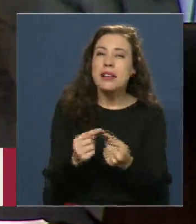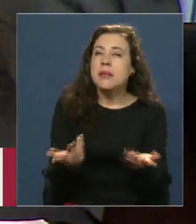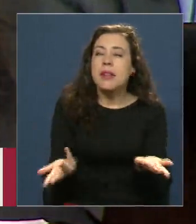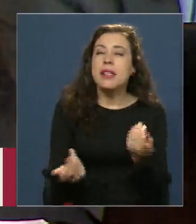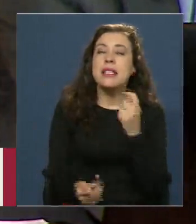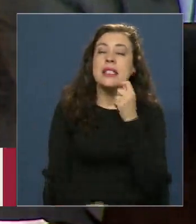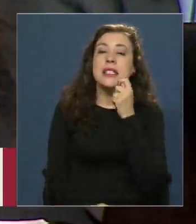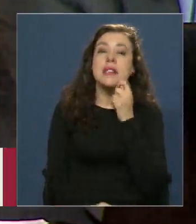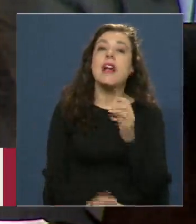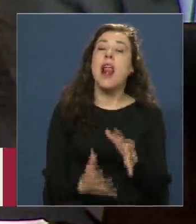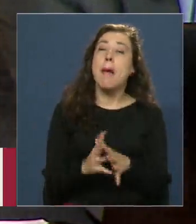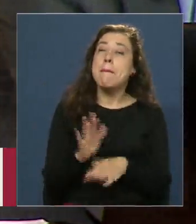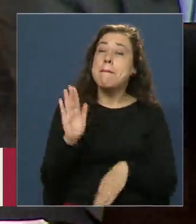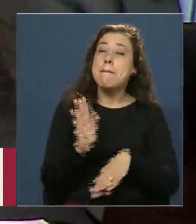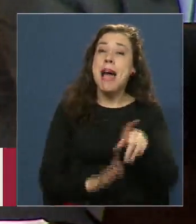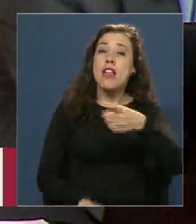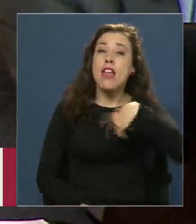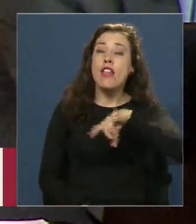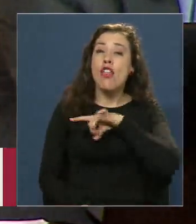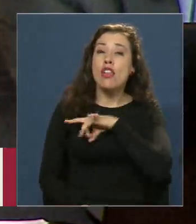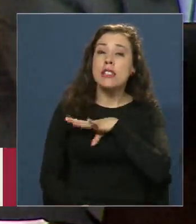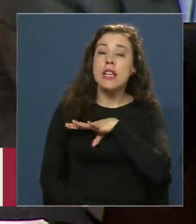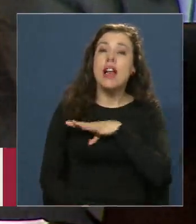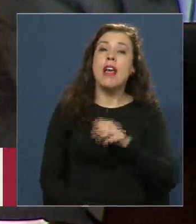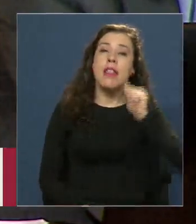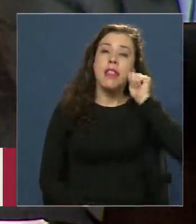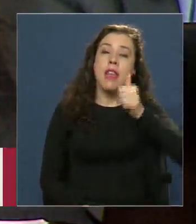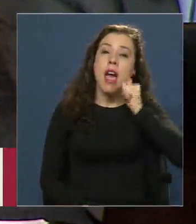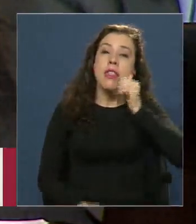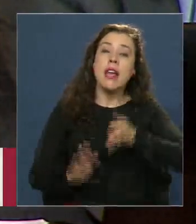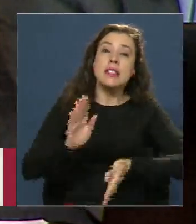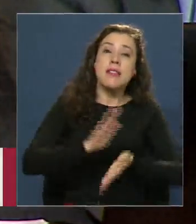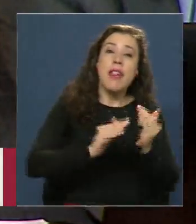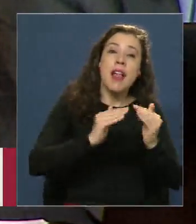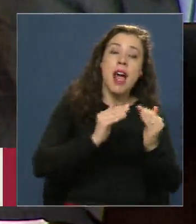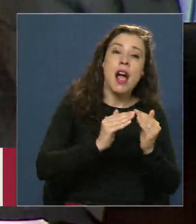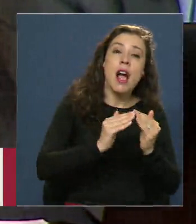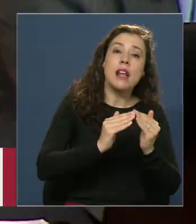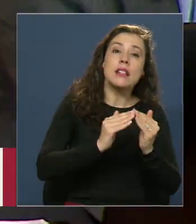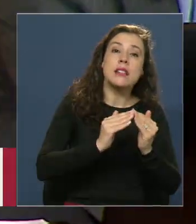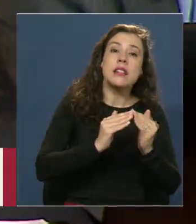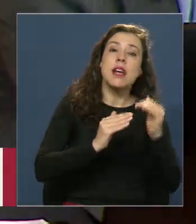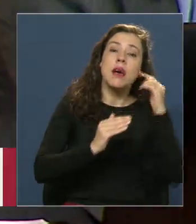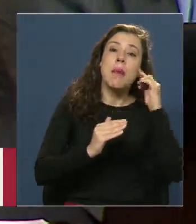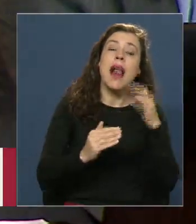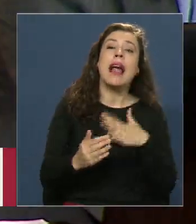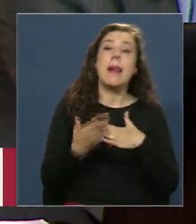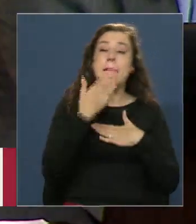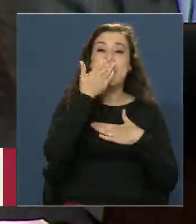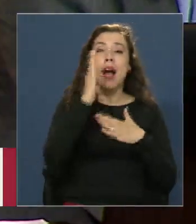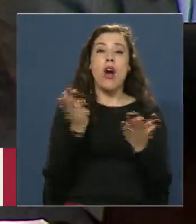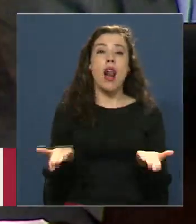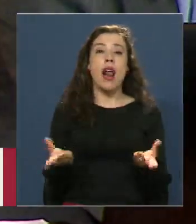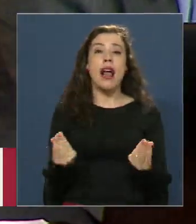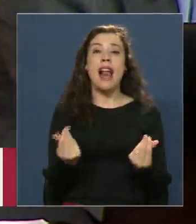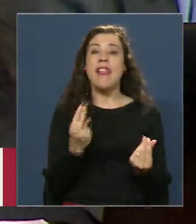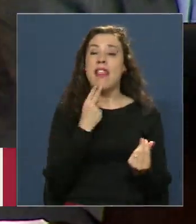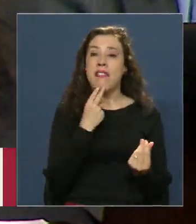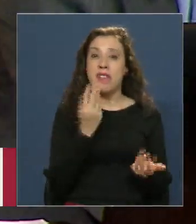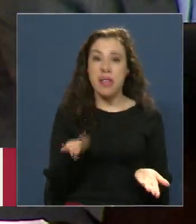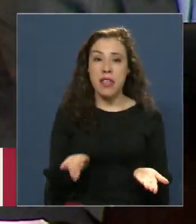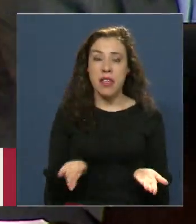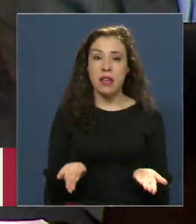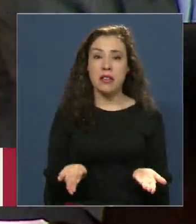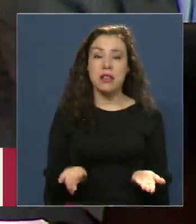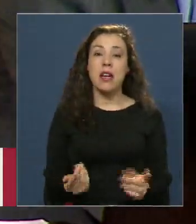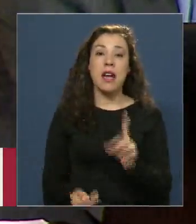media es hablar de la gran mayoría de los chilenos y chilenas que día a día salen de sus casas para optar por una calidad de vida mejor. De